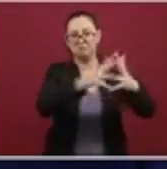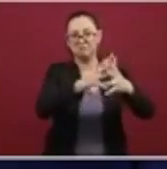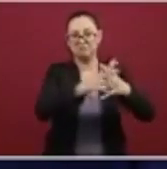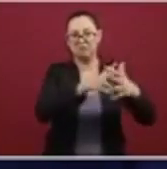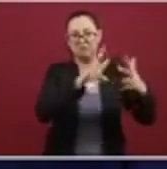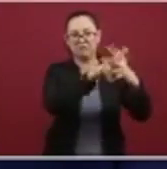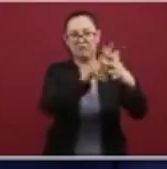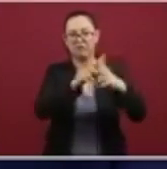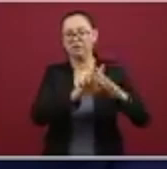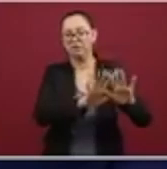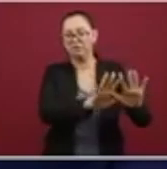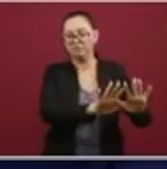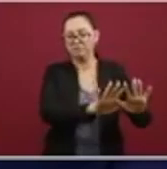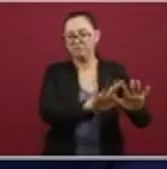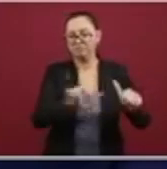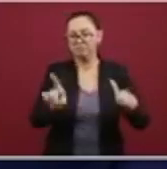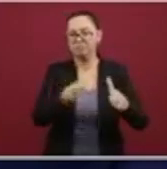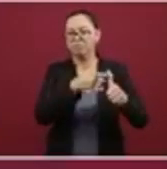antes que nada.